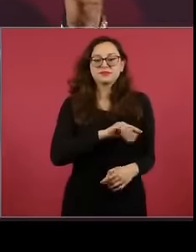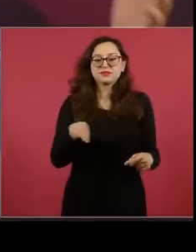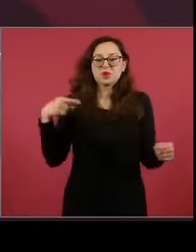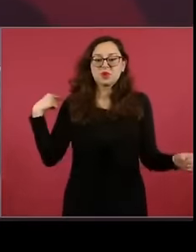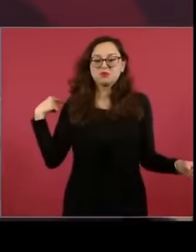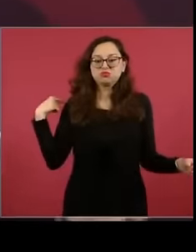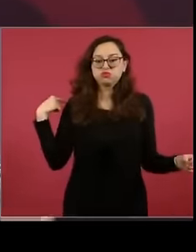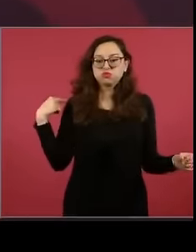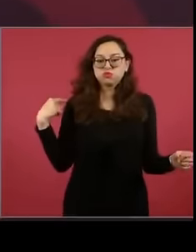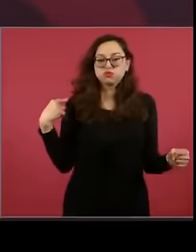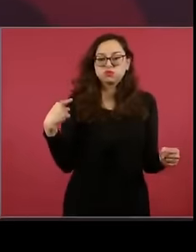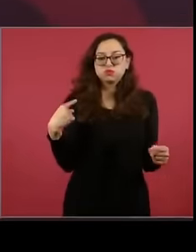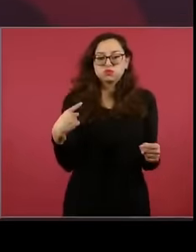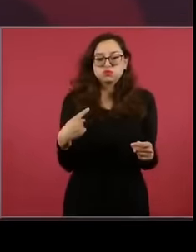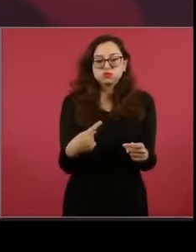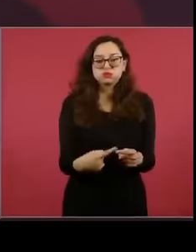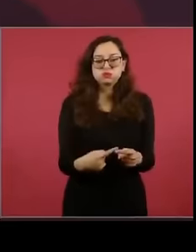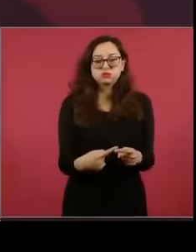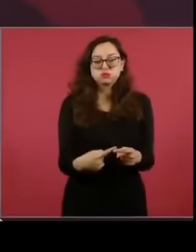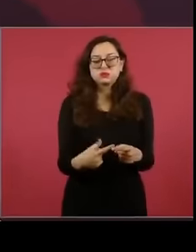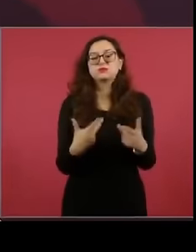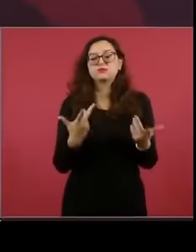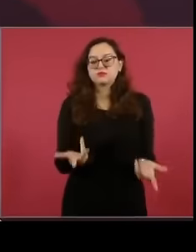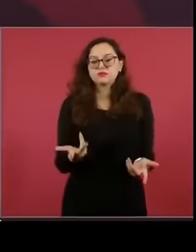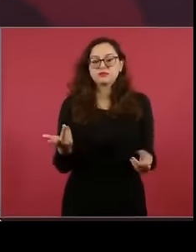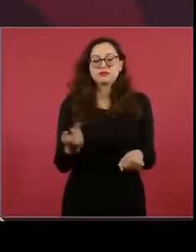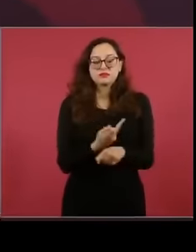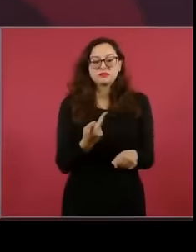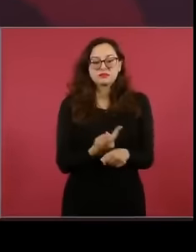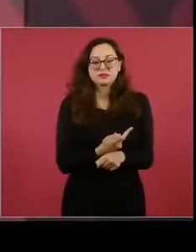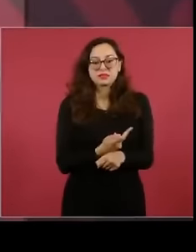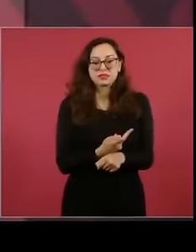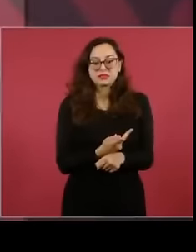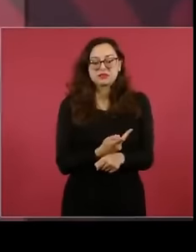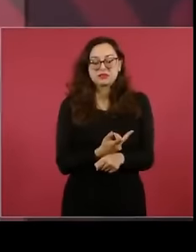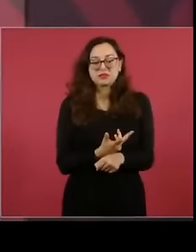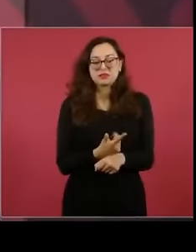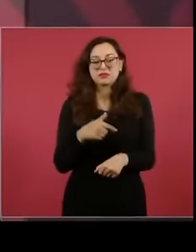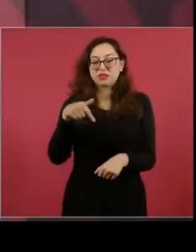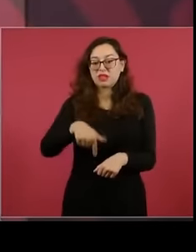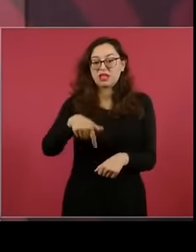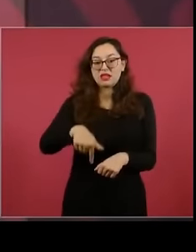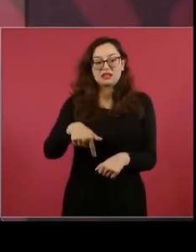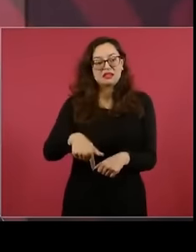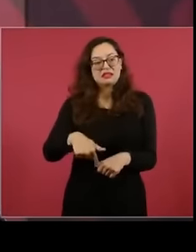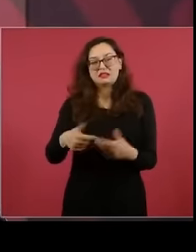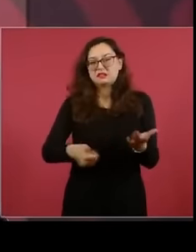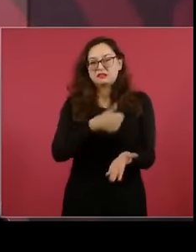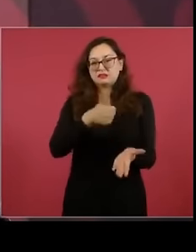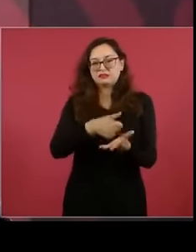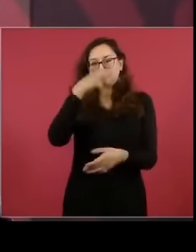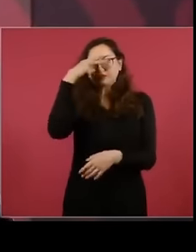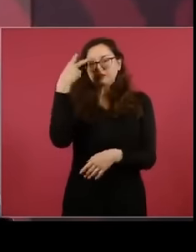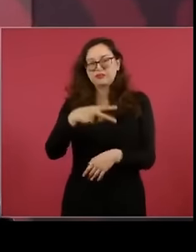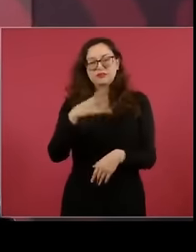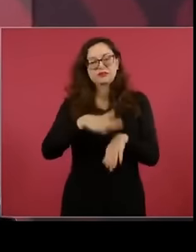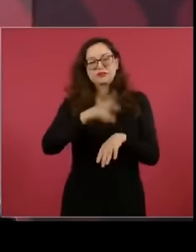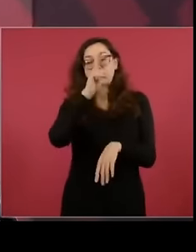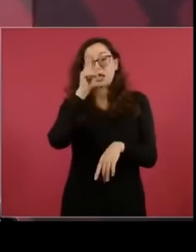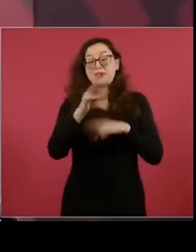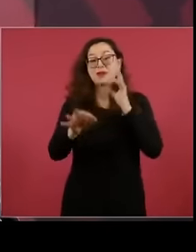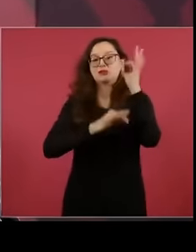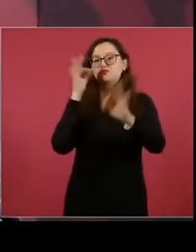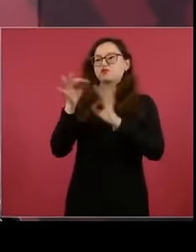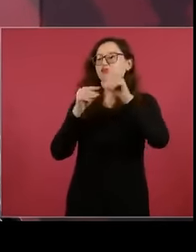maestro de eso les pone su estiercol a la oposición y vámonos ahí van las moscas rápidamente a entretenerse mientras él sigue